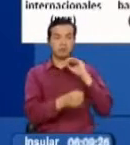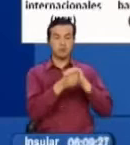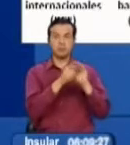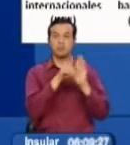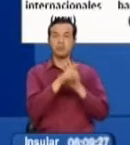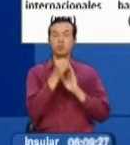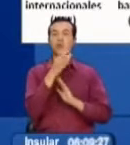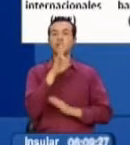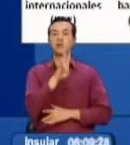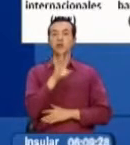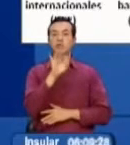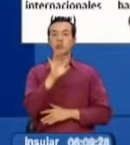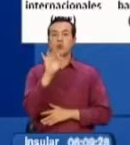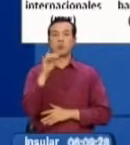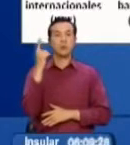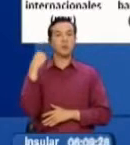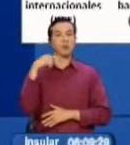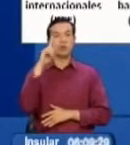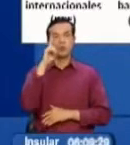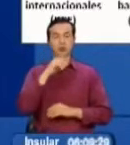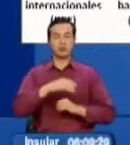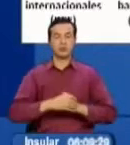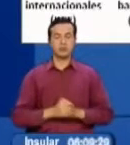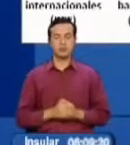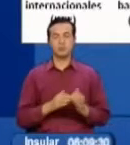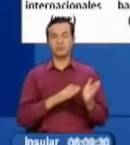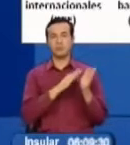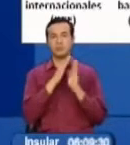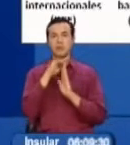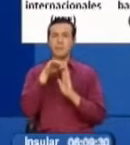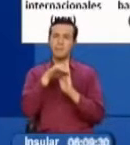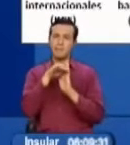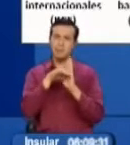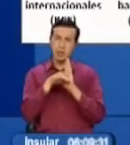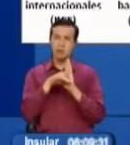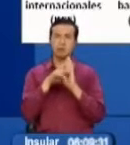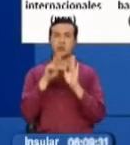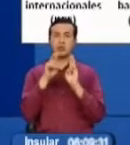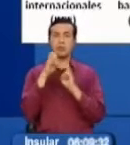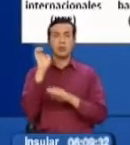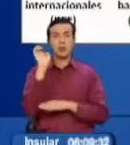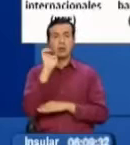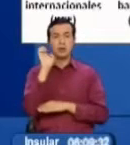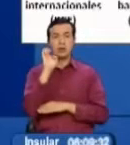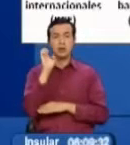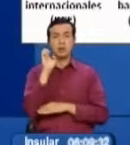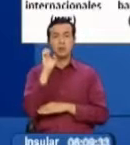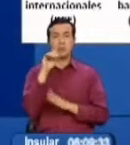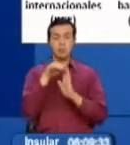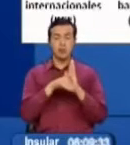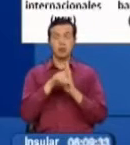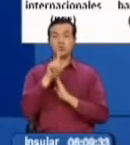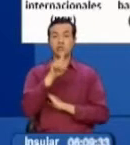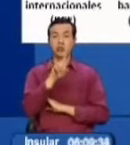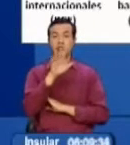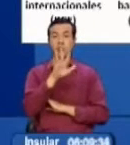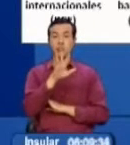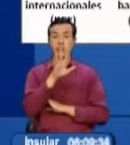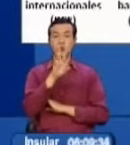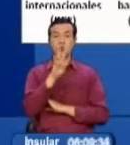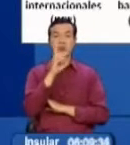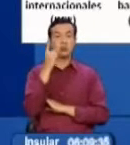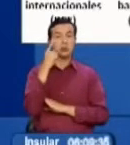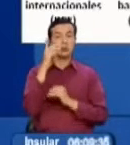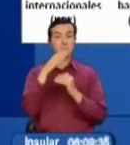en 799 millones. Tienes una disminución con respecto a enero de menos 156 millones